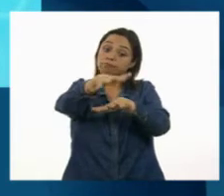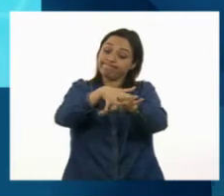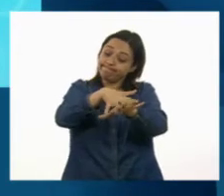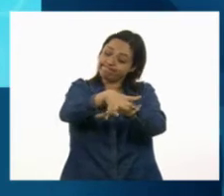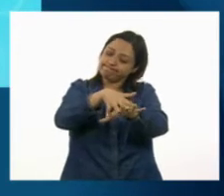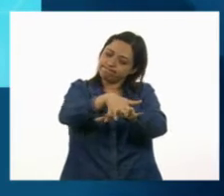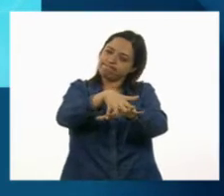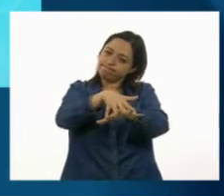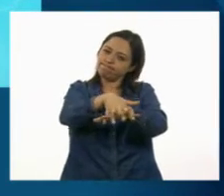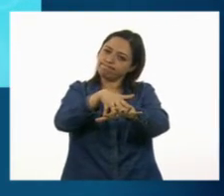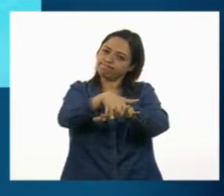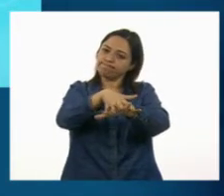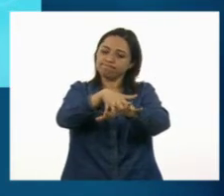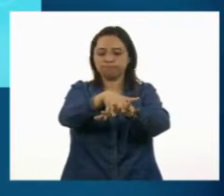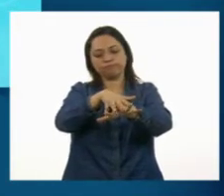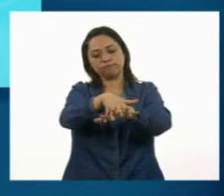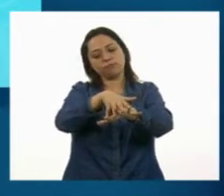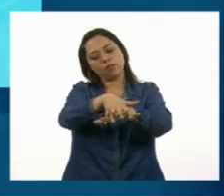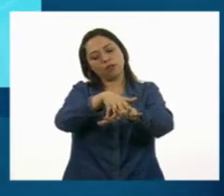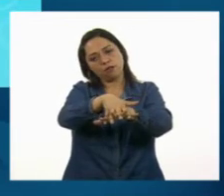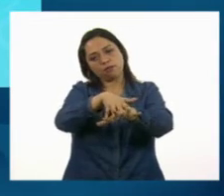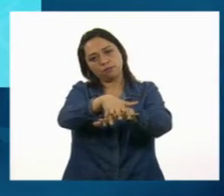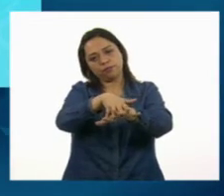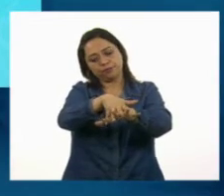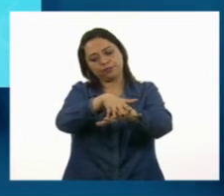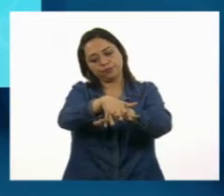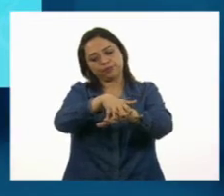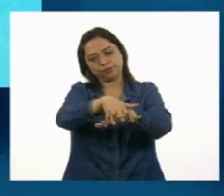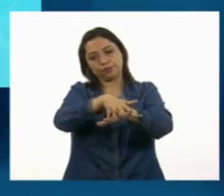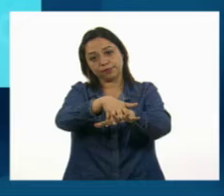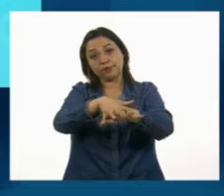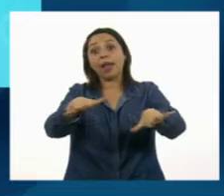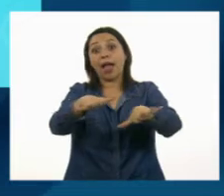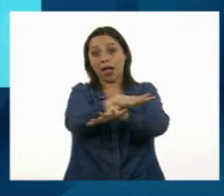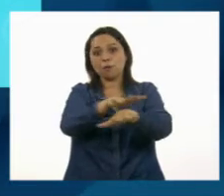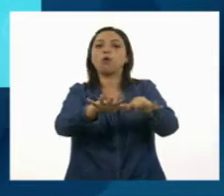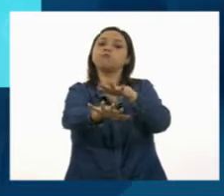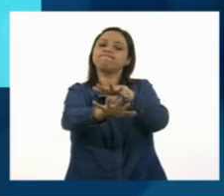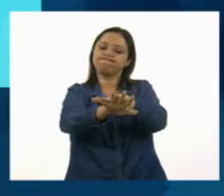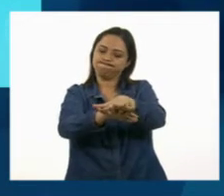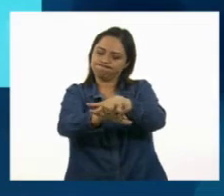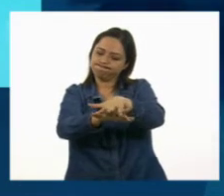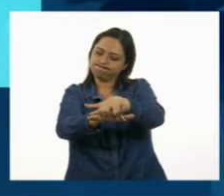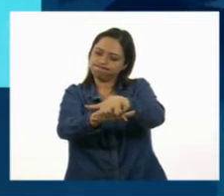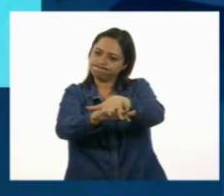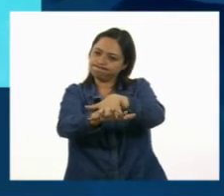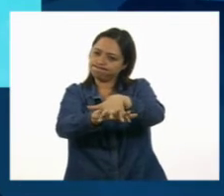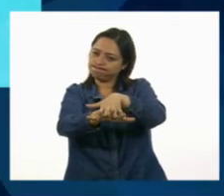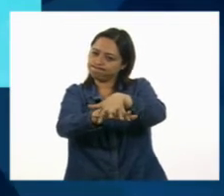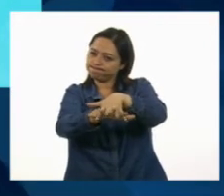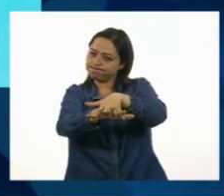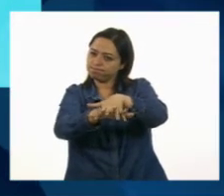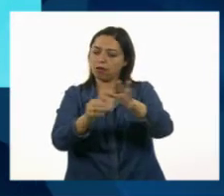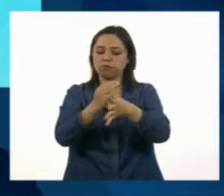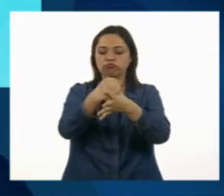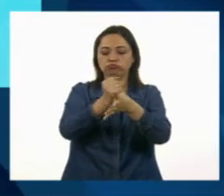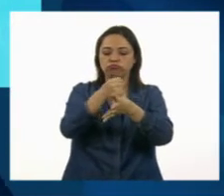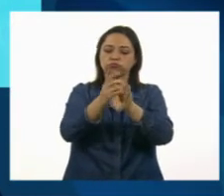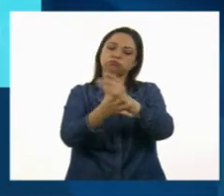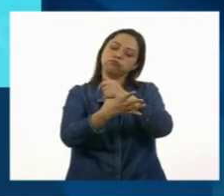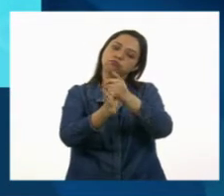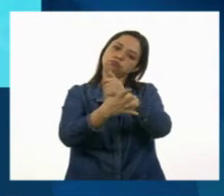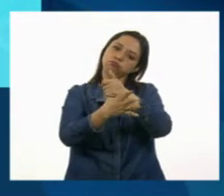de una de tus manos contra el dorso de la otra, entrelazando los dedos. Repite lo mismo con la otra mano. Frota los